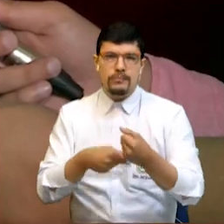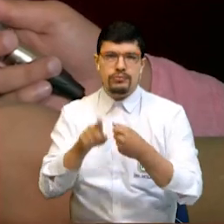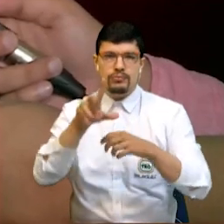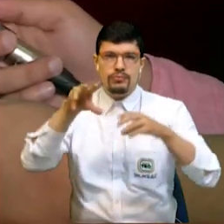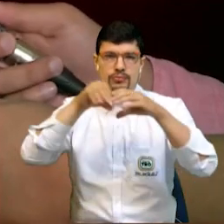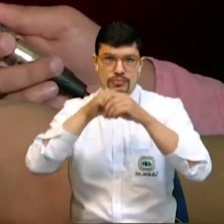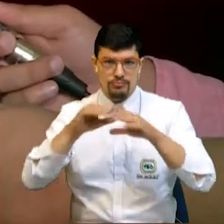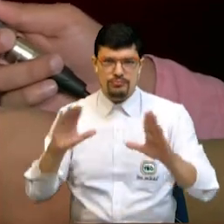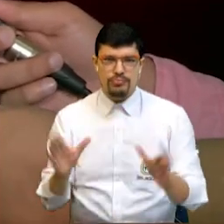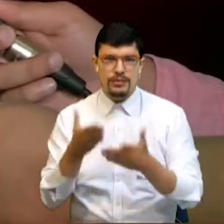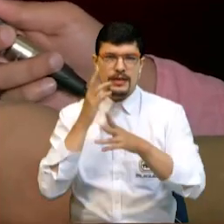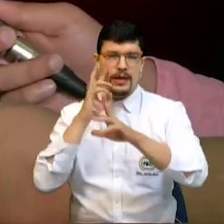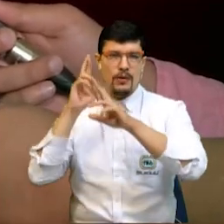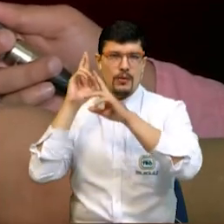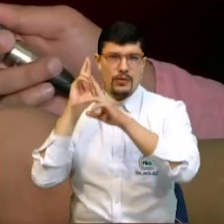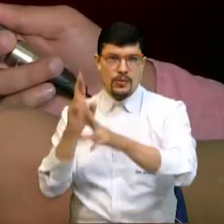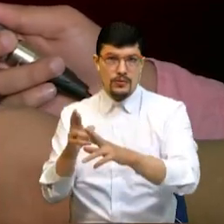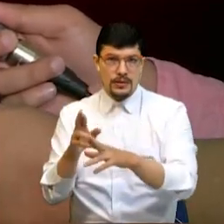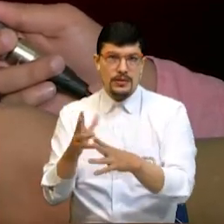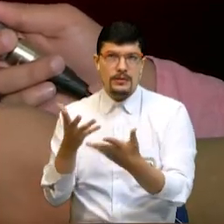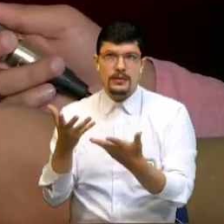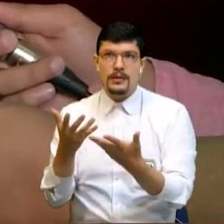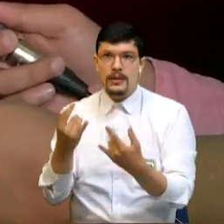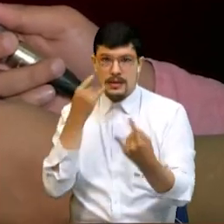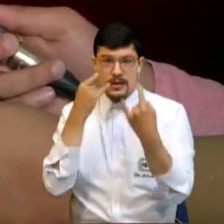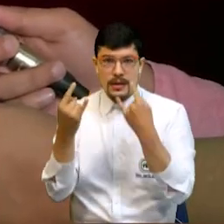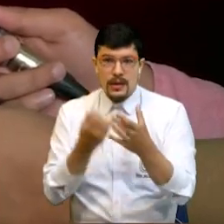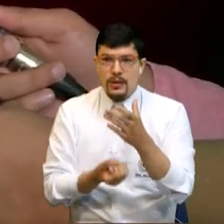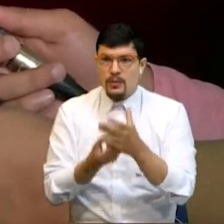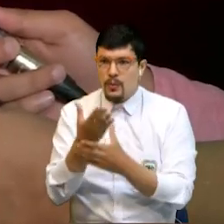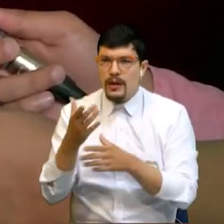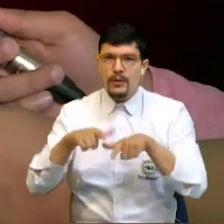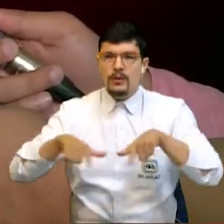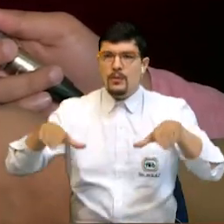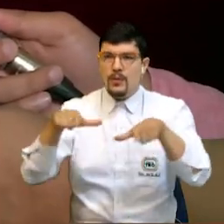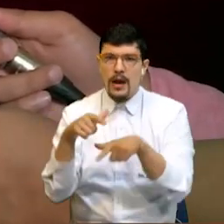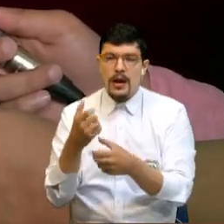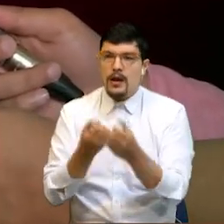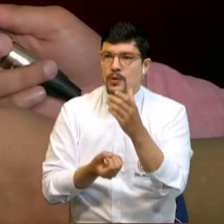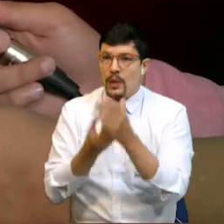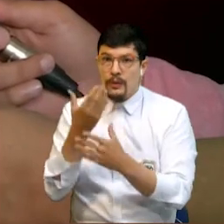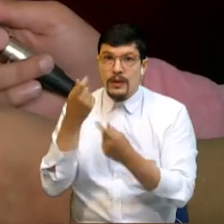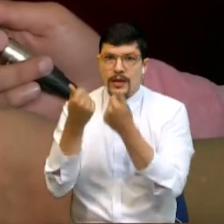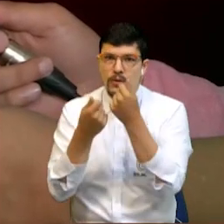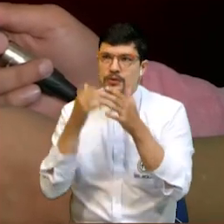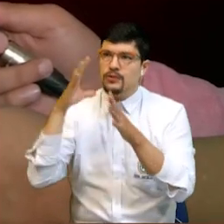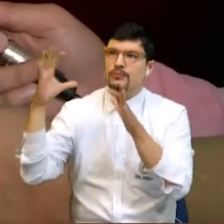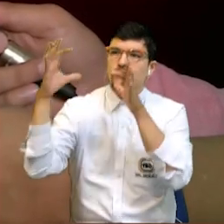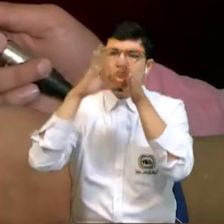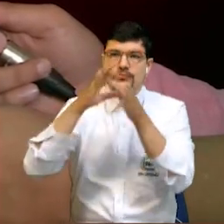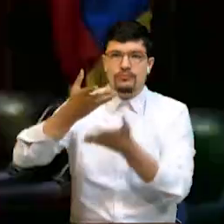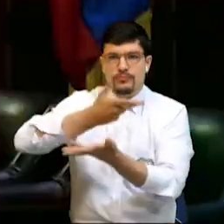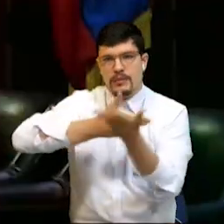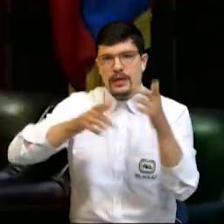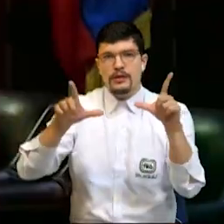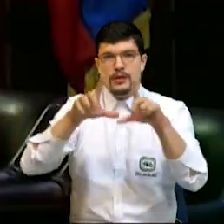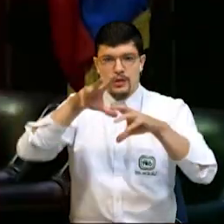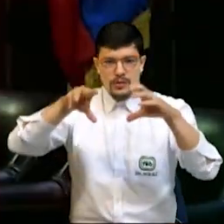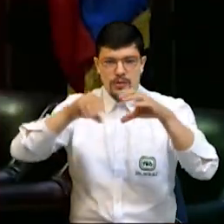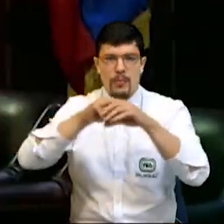por resaltar o por sacar a traer nuevas unidades de negocio que puedan hacer es hacer o seguir creciendo al